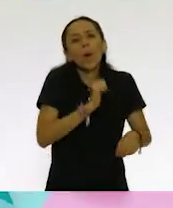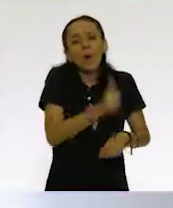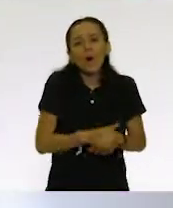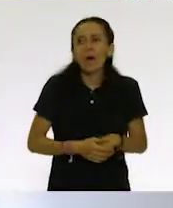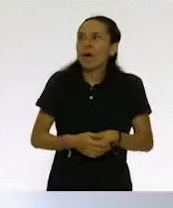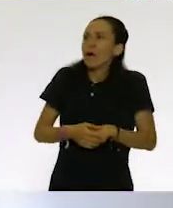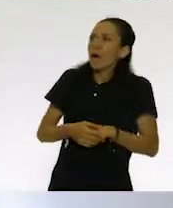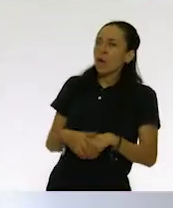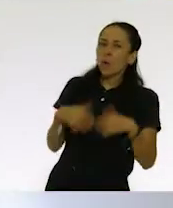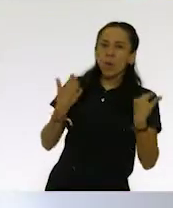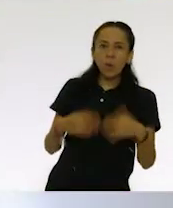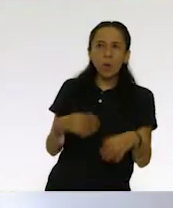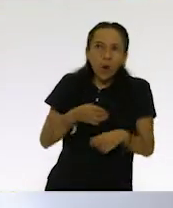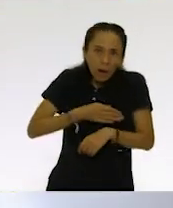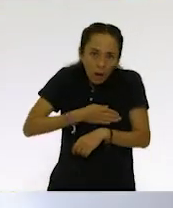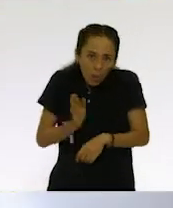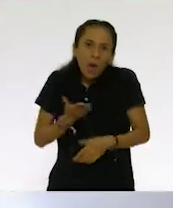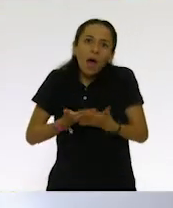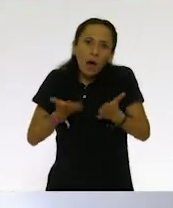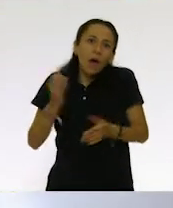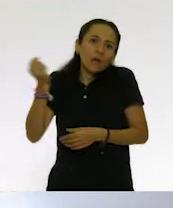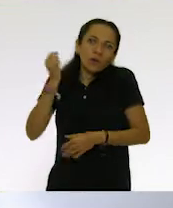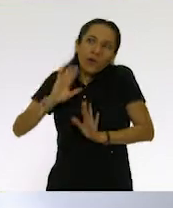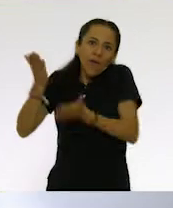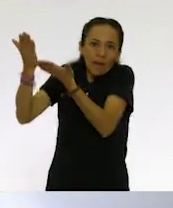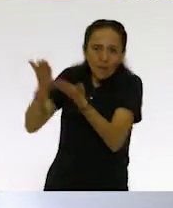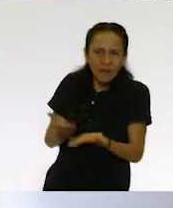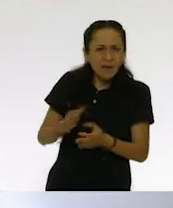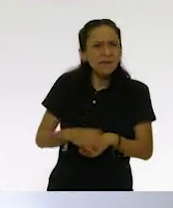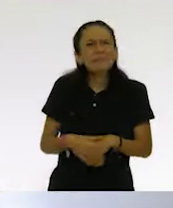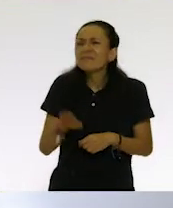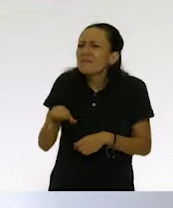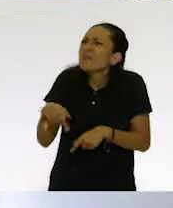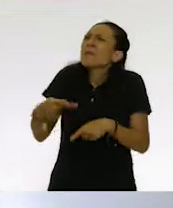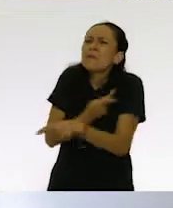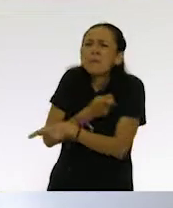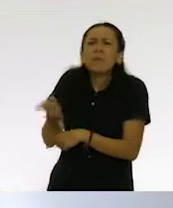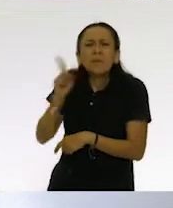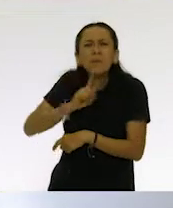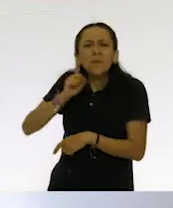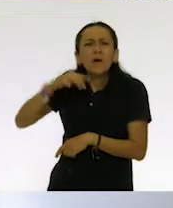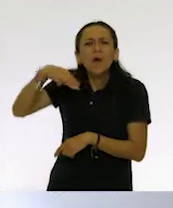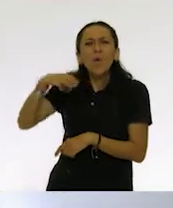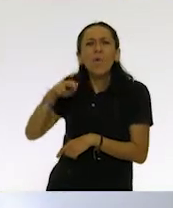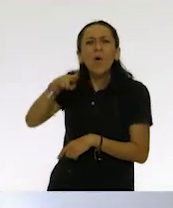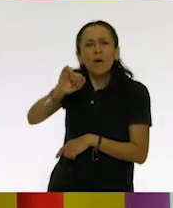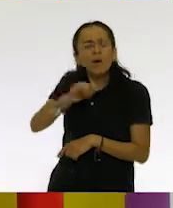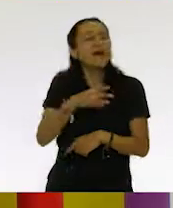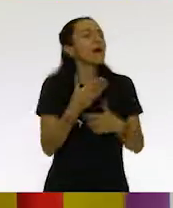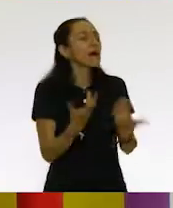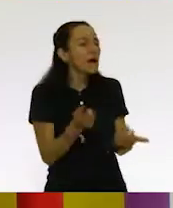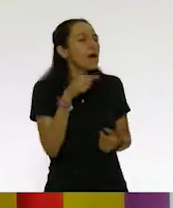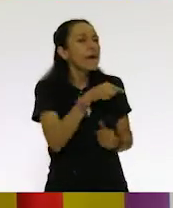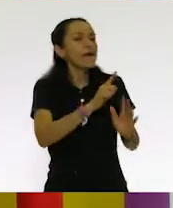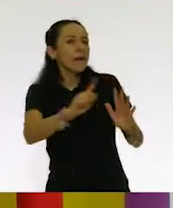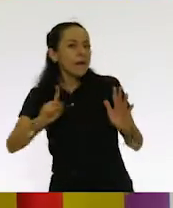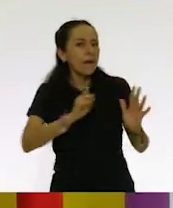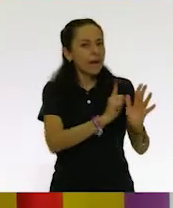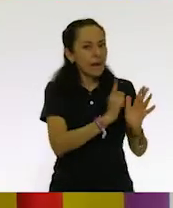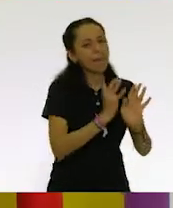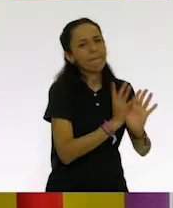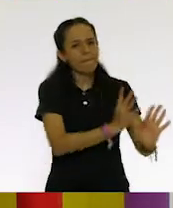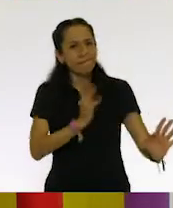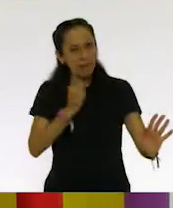¿Qué fue lo que le sucedió a Moni? Moni estaba haciendo la fila para abordar el autobús. Antes de ella